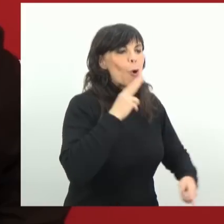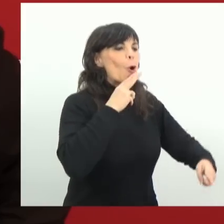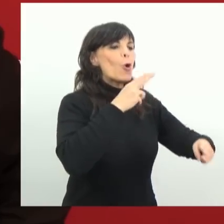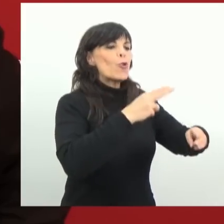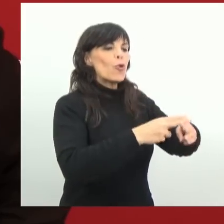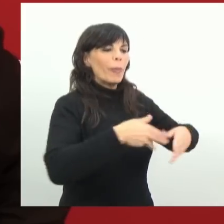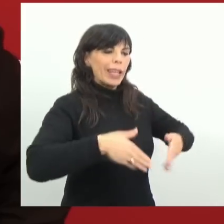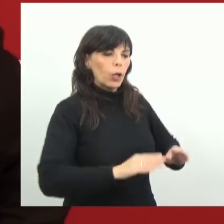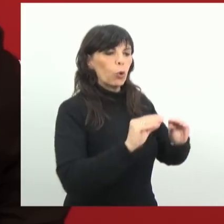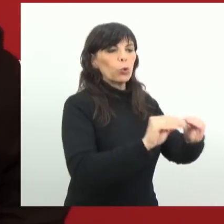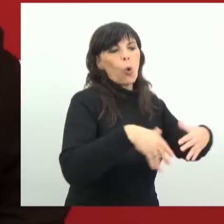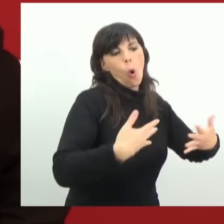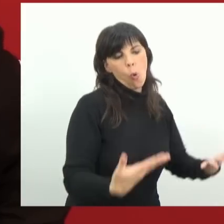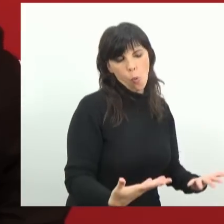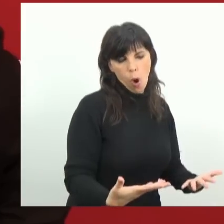nosotros.